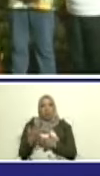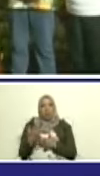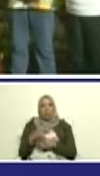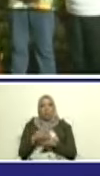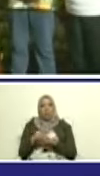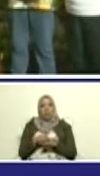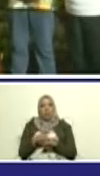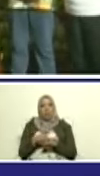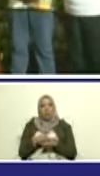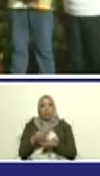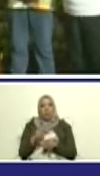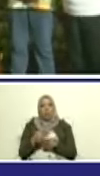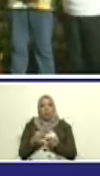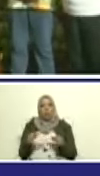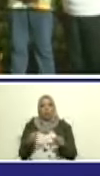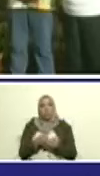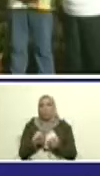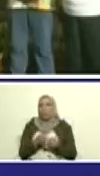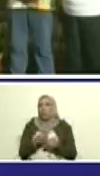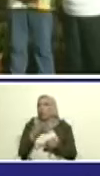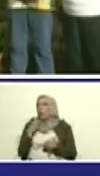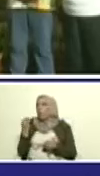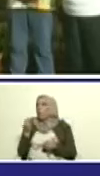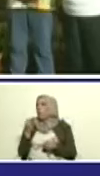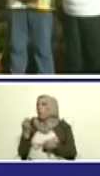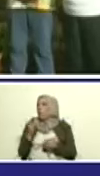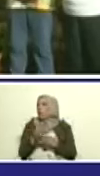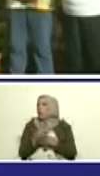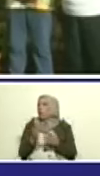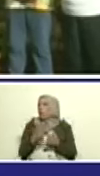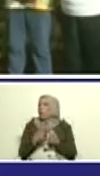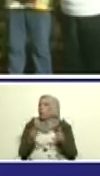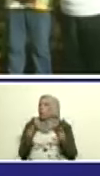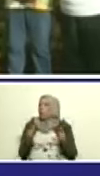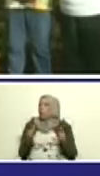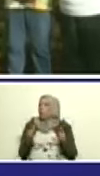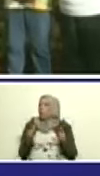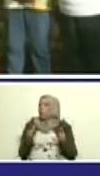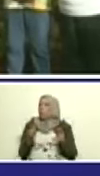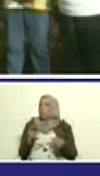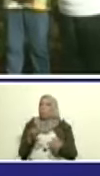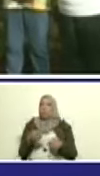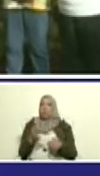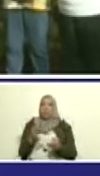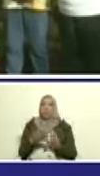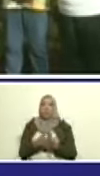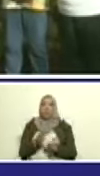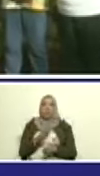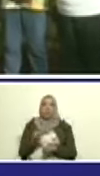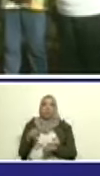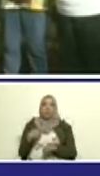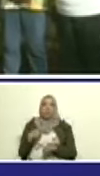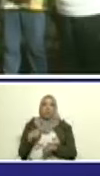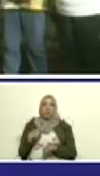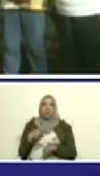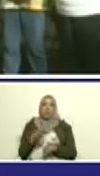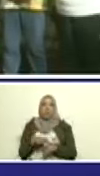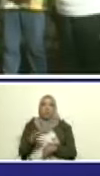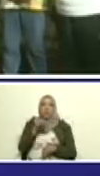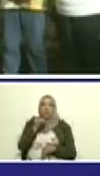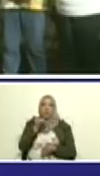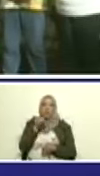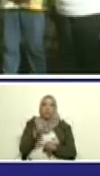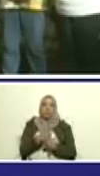ministra de Agricultura Urbana, esta joven lideresa Joana Carrillo, le explicara a nuestro pueblo. Aquí trajimos